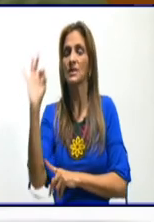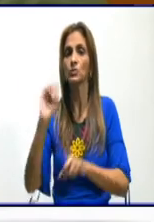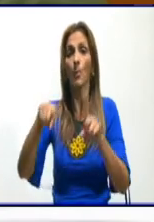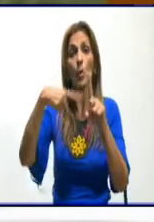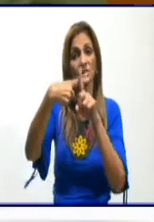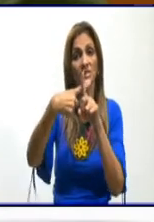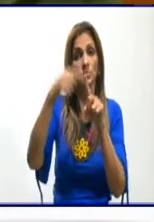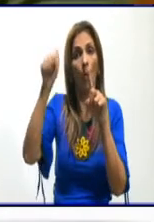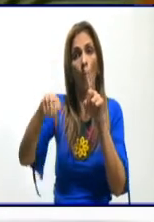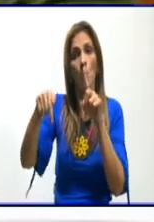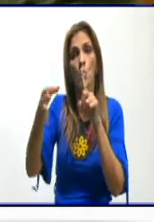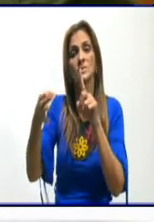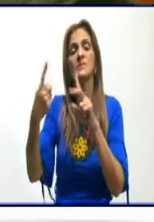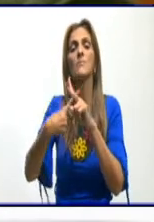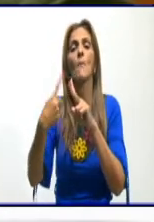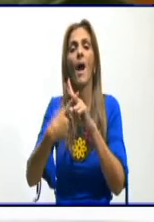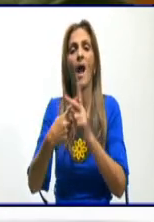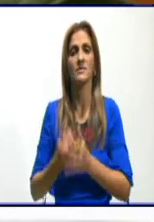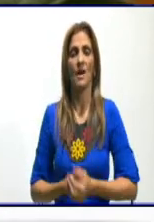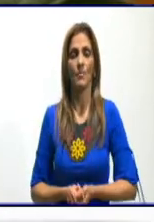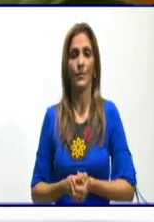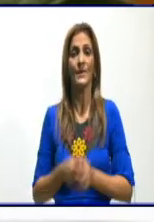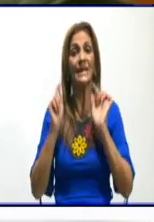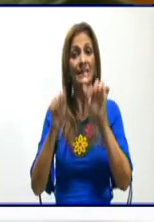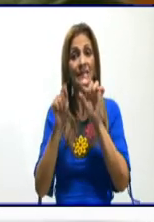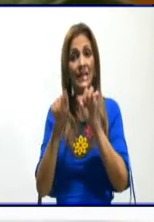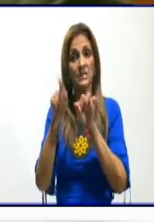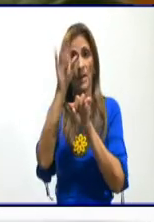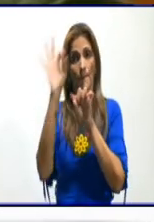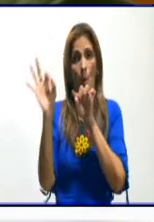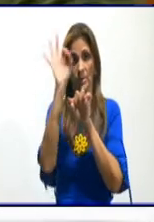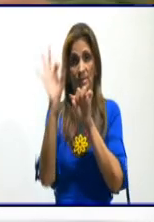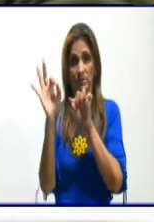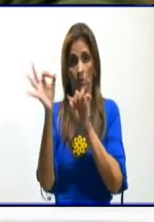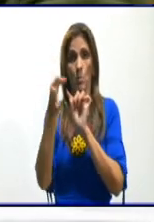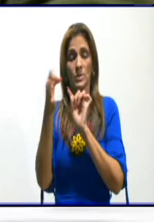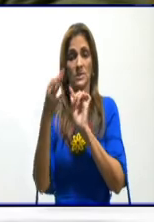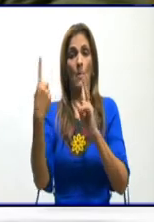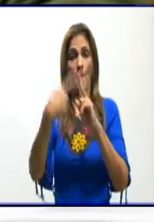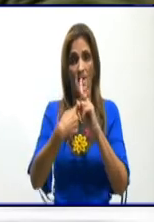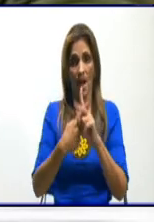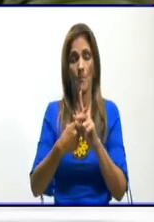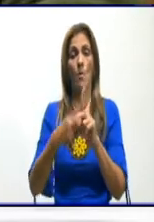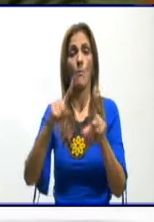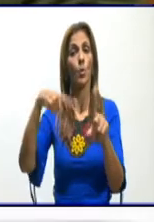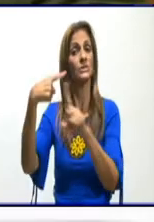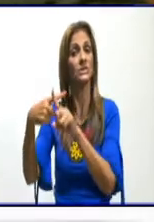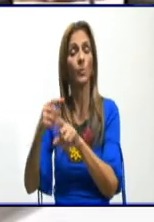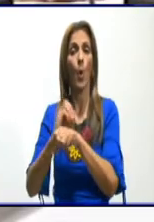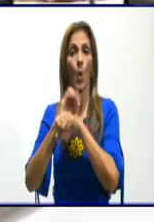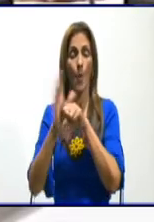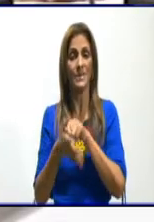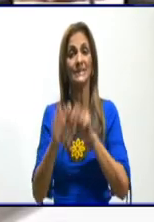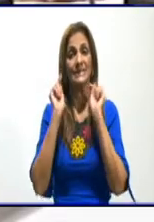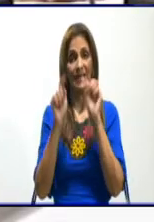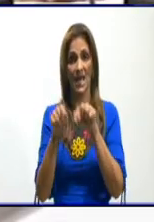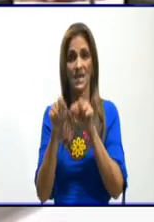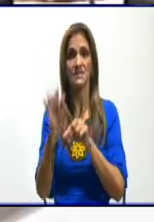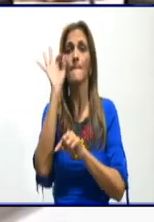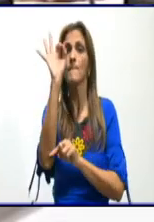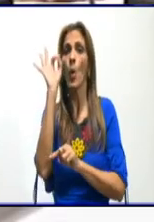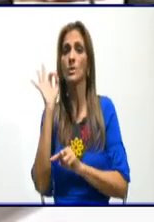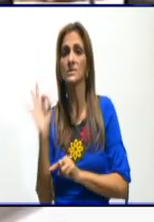90 y de ese por ciento y un el el 70 80 por ciento de ese por ciento de bayamo